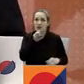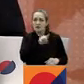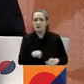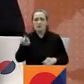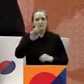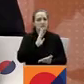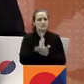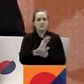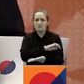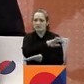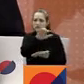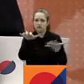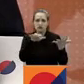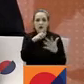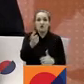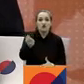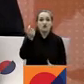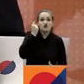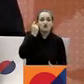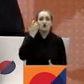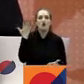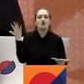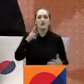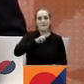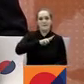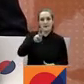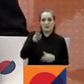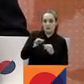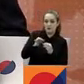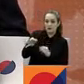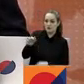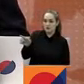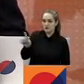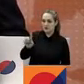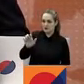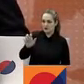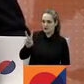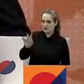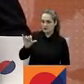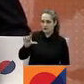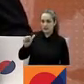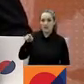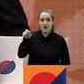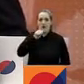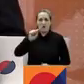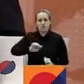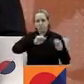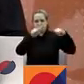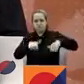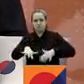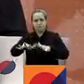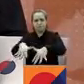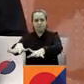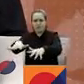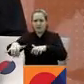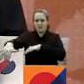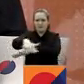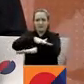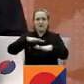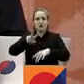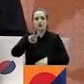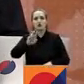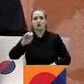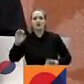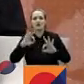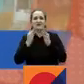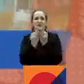los casos más recientes ocurrió en Sevilla, Valle del Cauca, en donde la fuerza de las lluvias y el desbordamiento de una quebrada deja más de 200